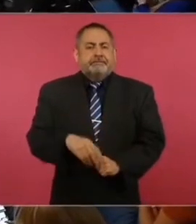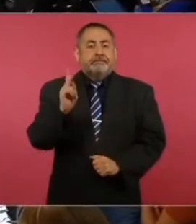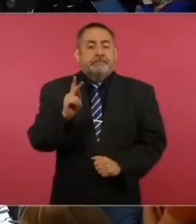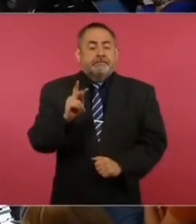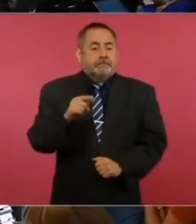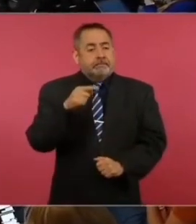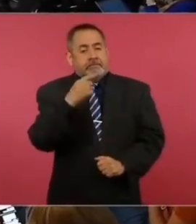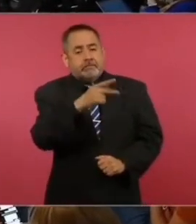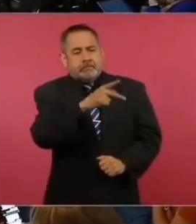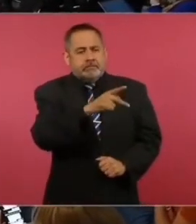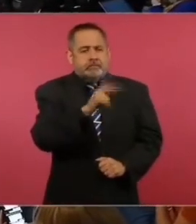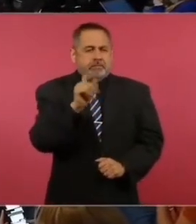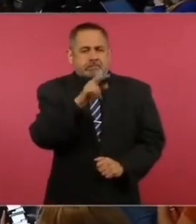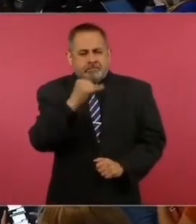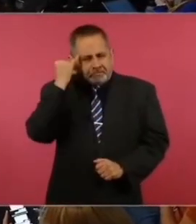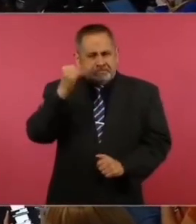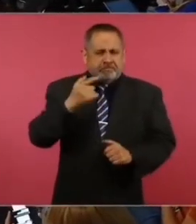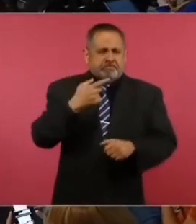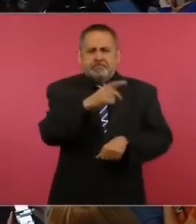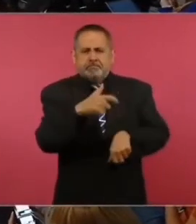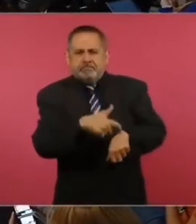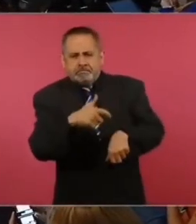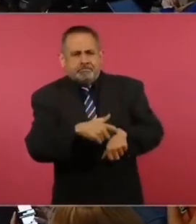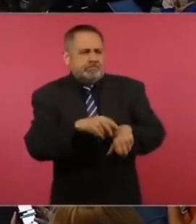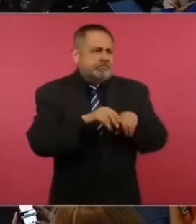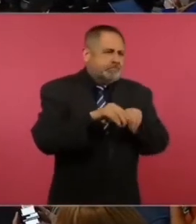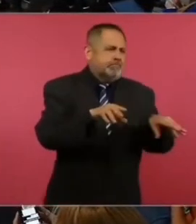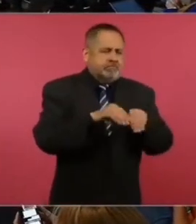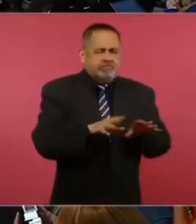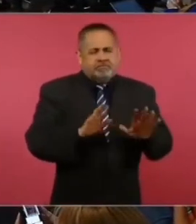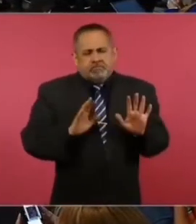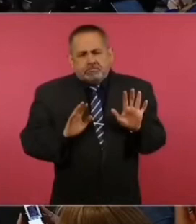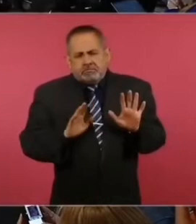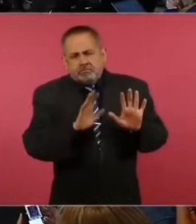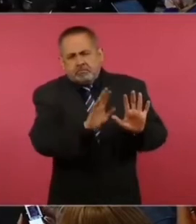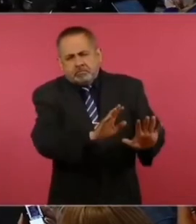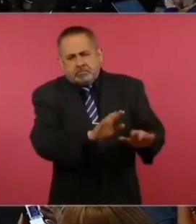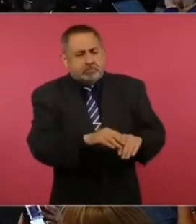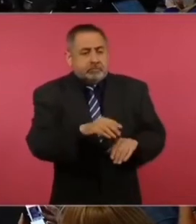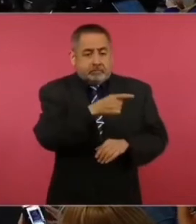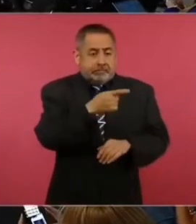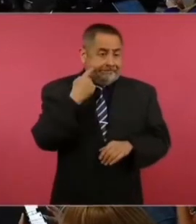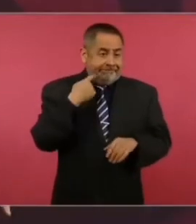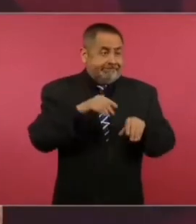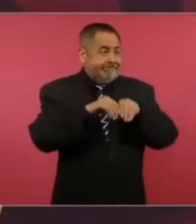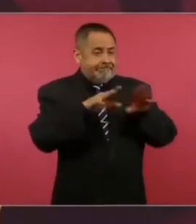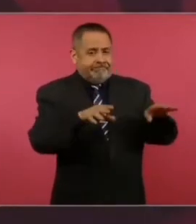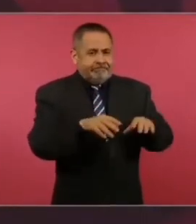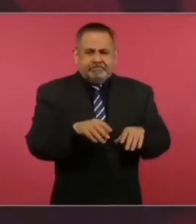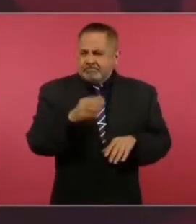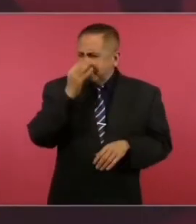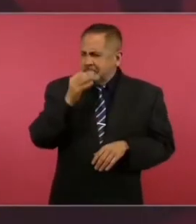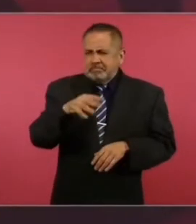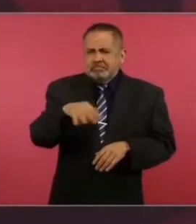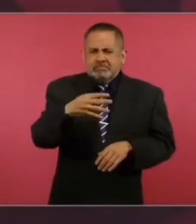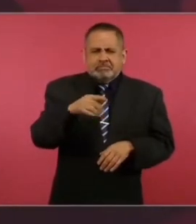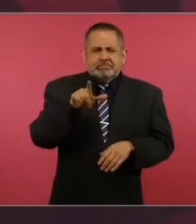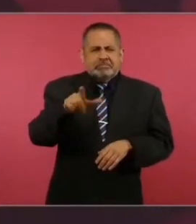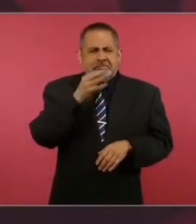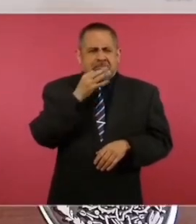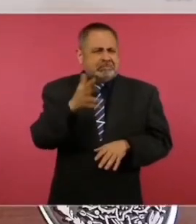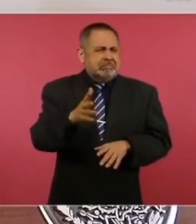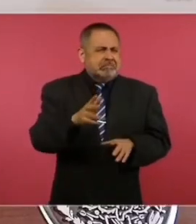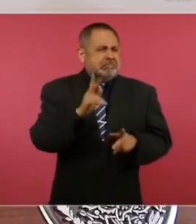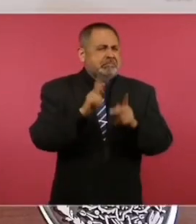Pero pues ellos tienen su estrategia y tienen sus tiempos, y lo que transmitieron fueron 14, 17 minutos, ¿no?